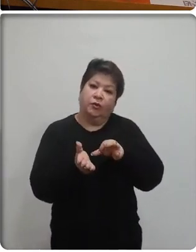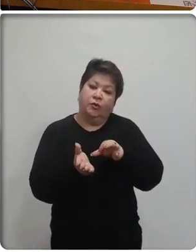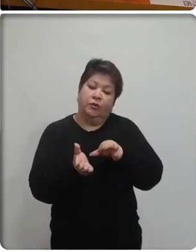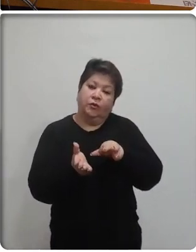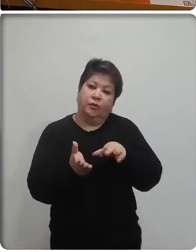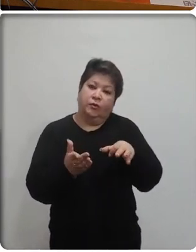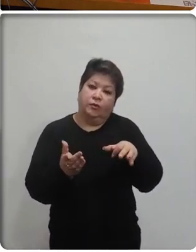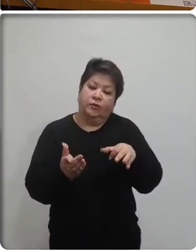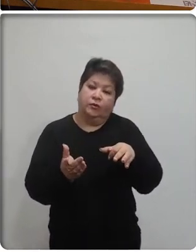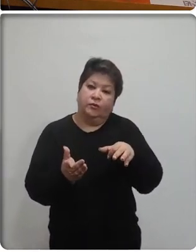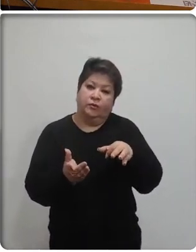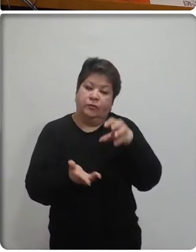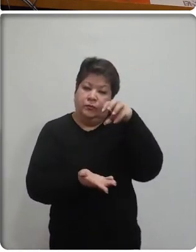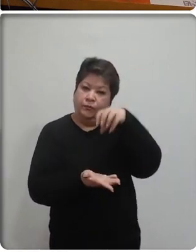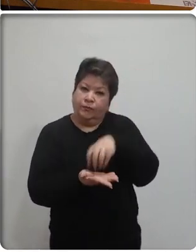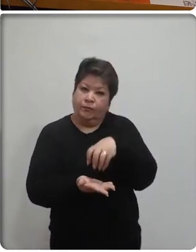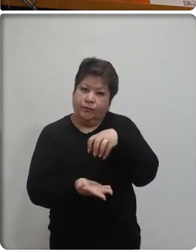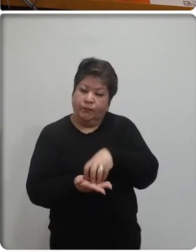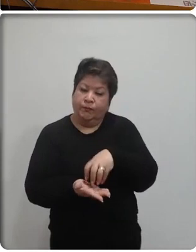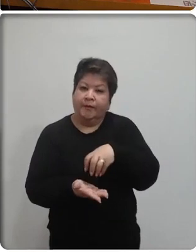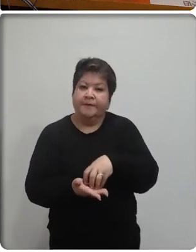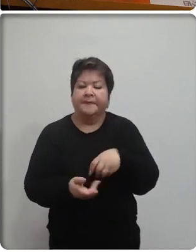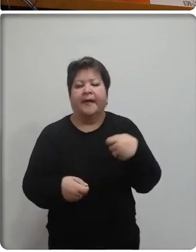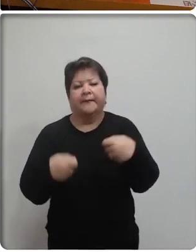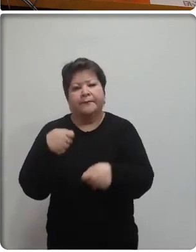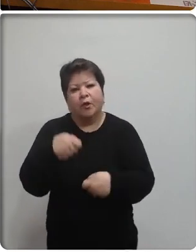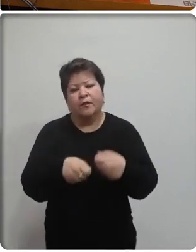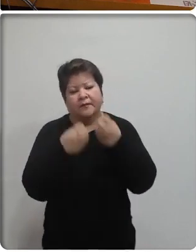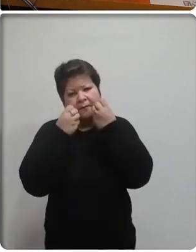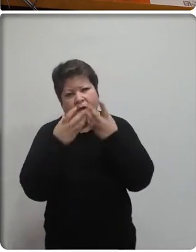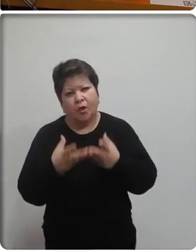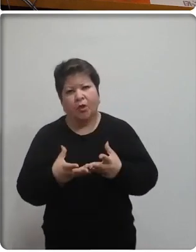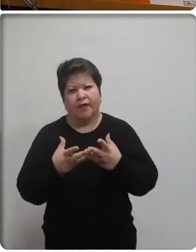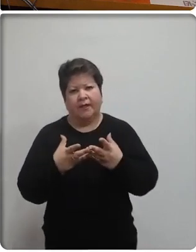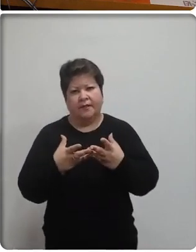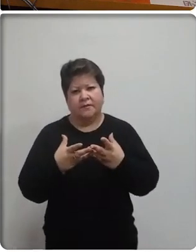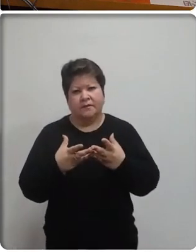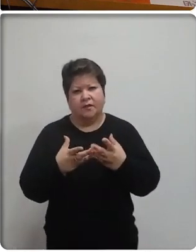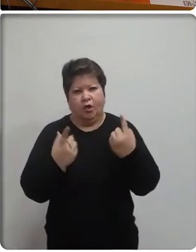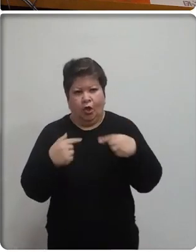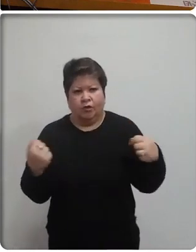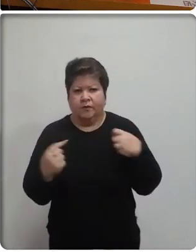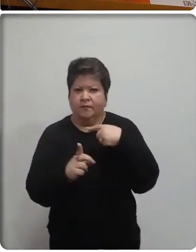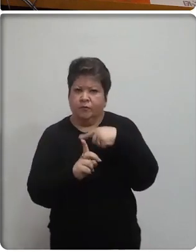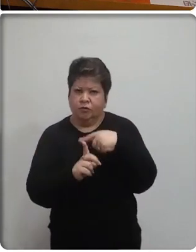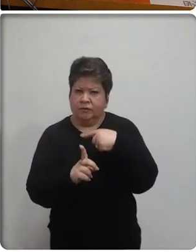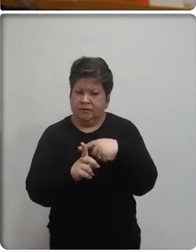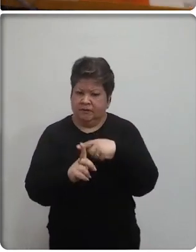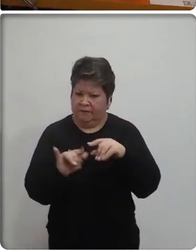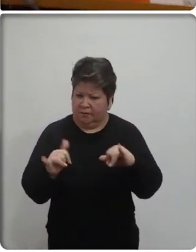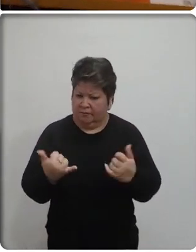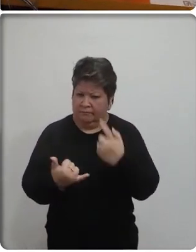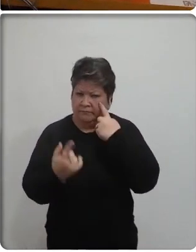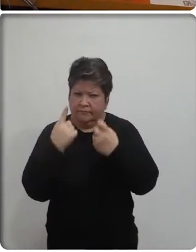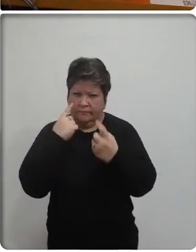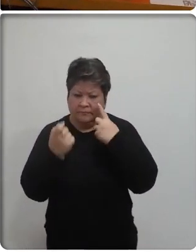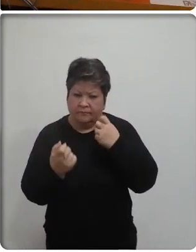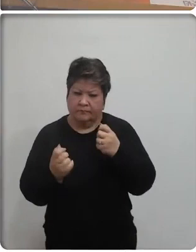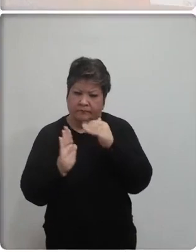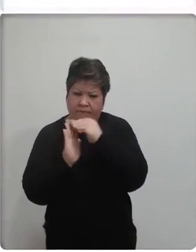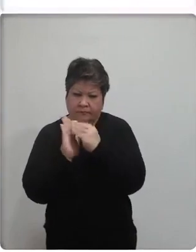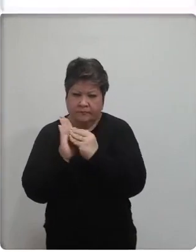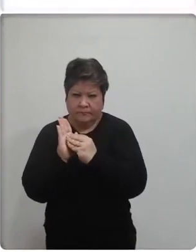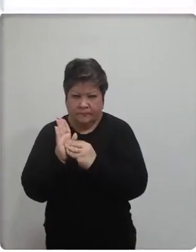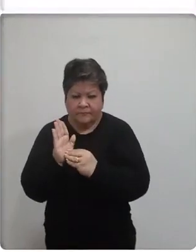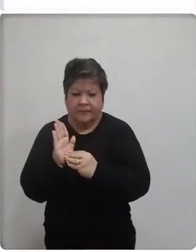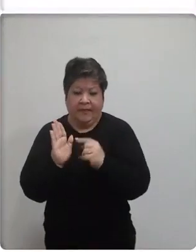son los aportes de oportunidades de mejoras y de fortalezas que ya están identificadas. Estamos dando comienzo seguramente